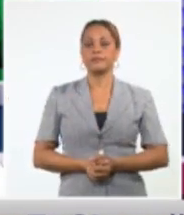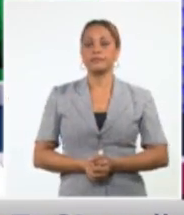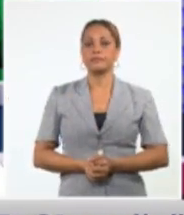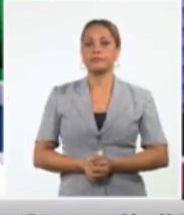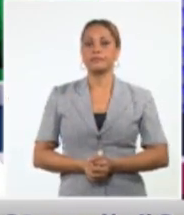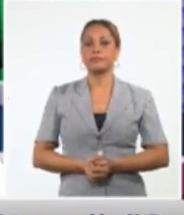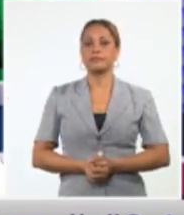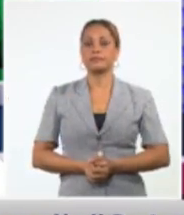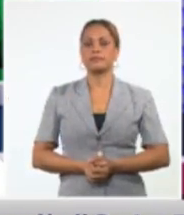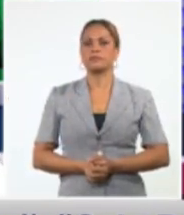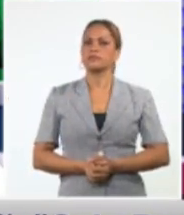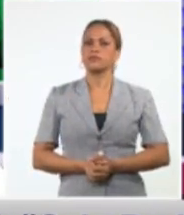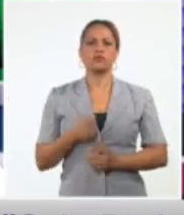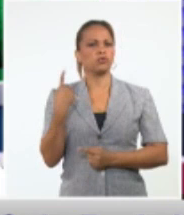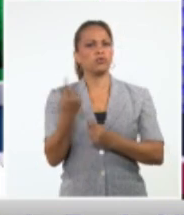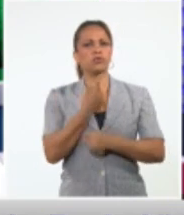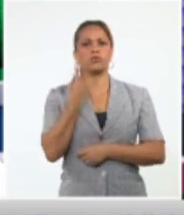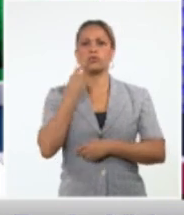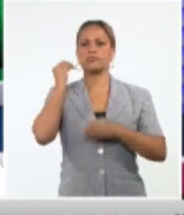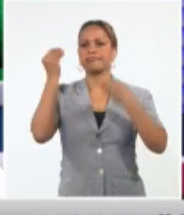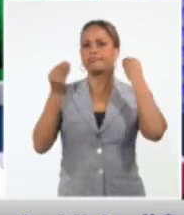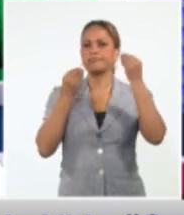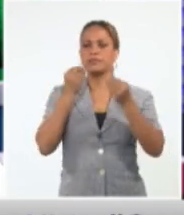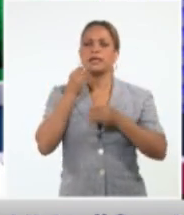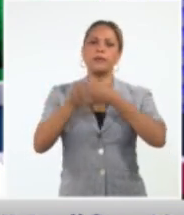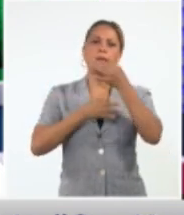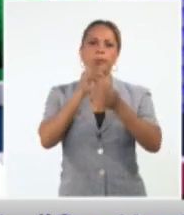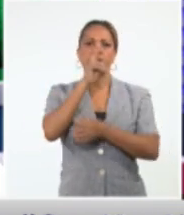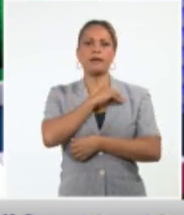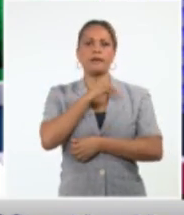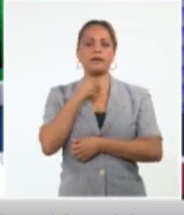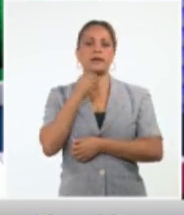la preocupación. Como muy bien decía Gisela,